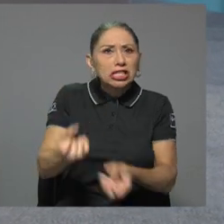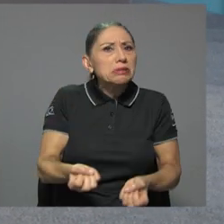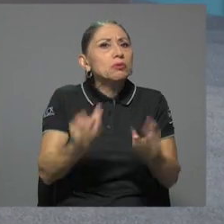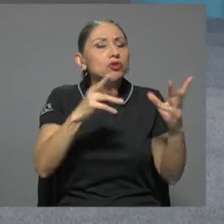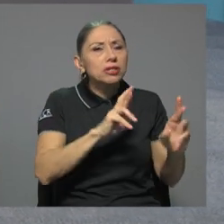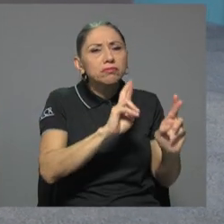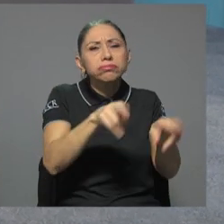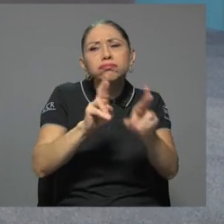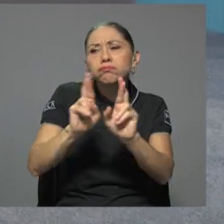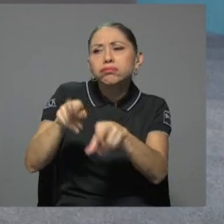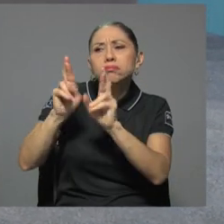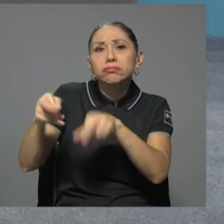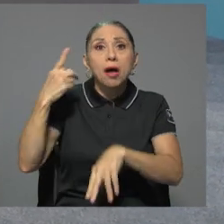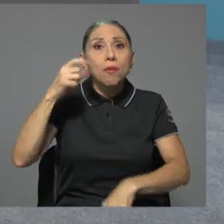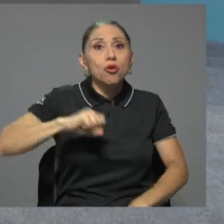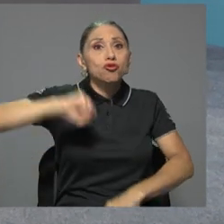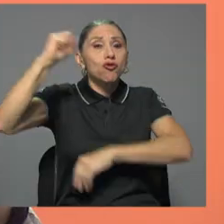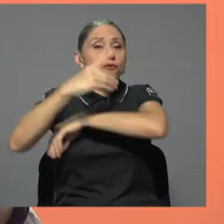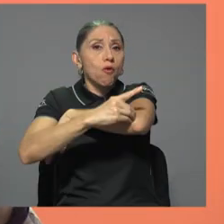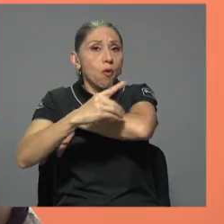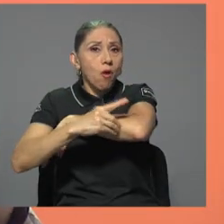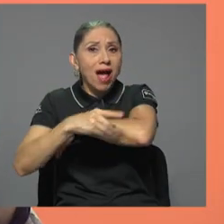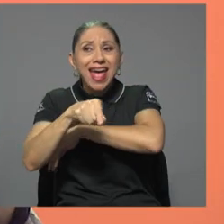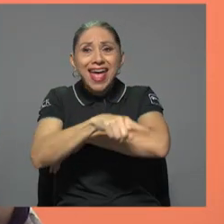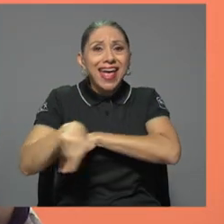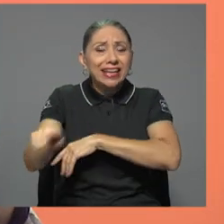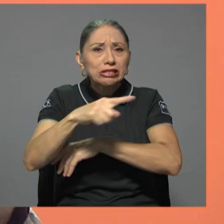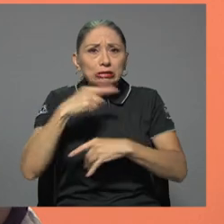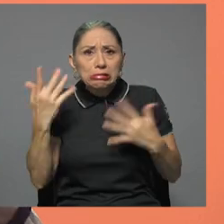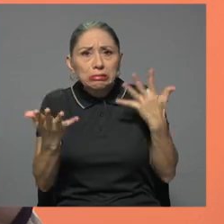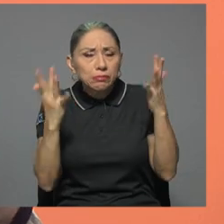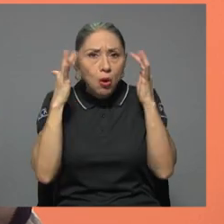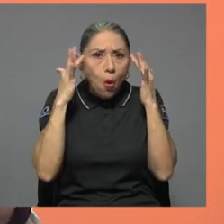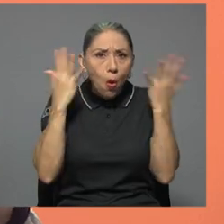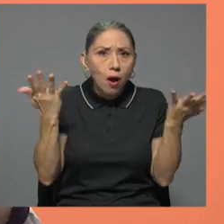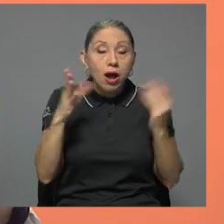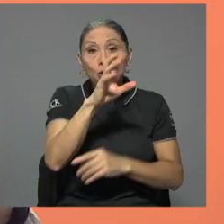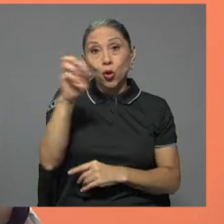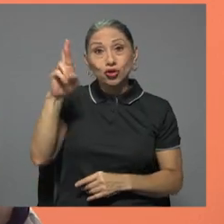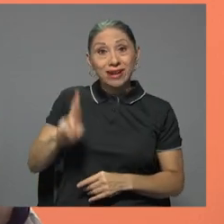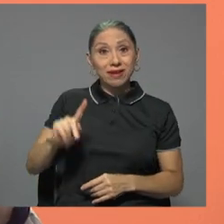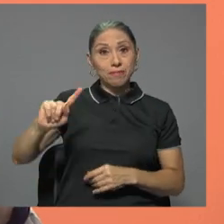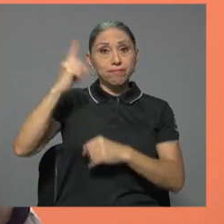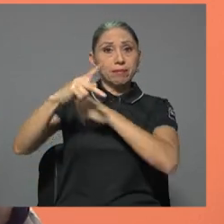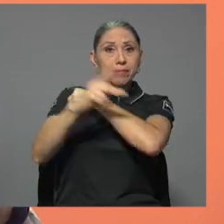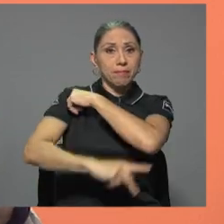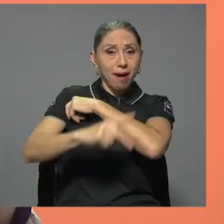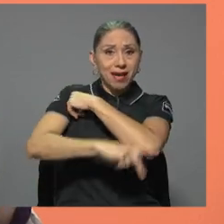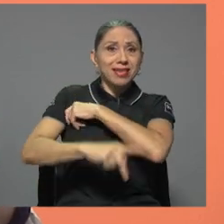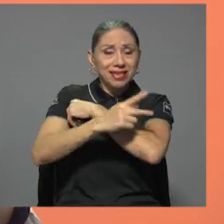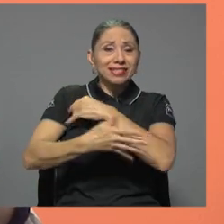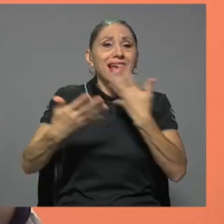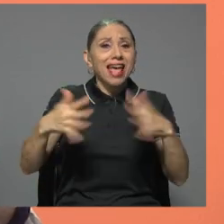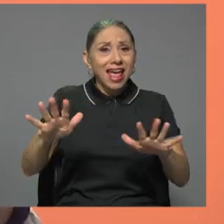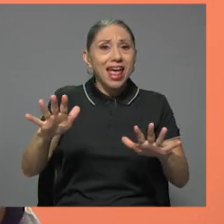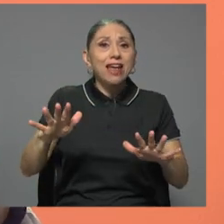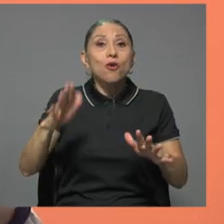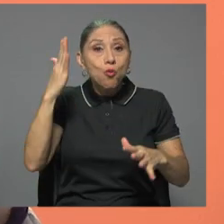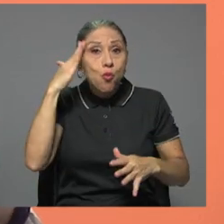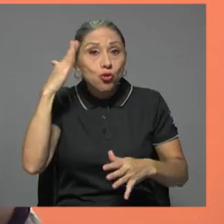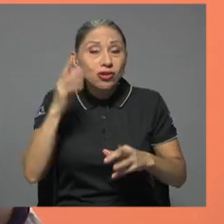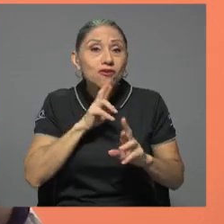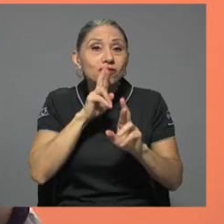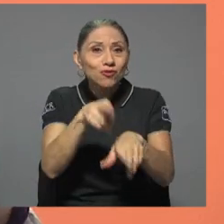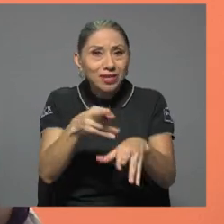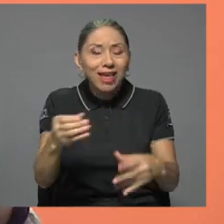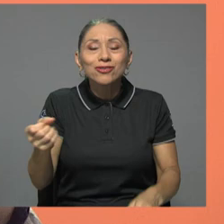a raíz de este triunfo de reacciones evidentemente de preocupación en algunos casos costa rica fue el primer país en desconocer los resultados incluso sin